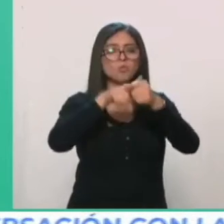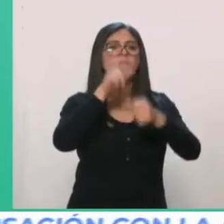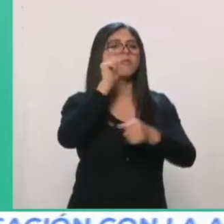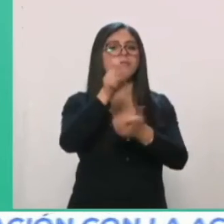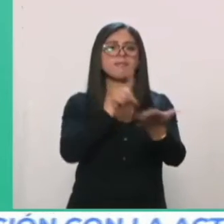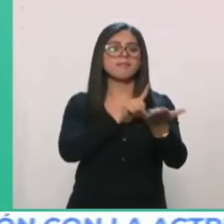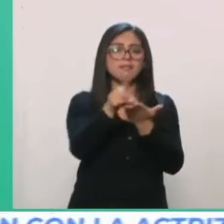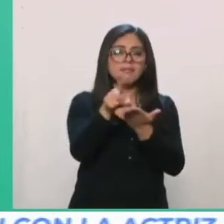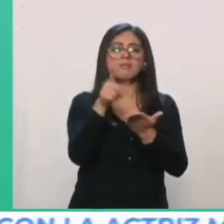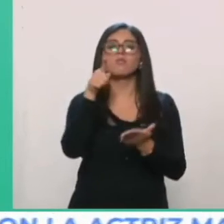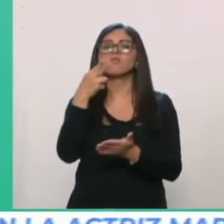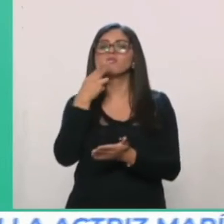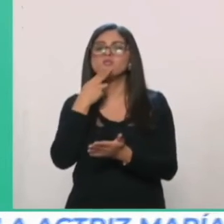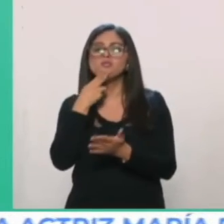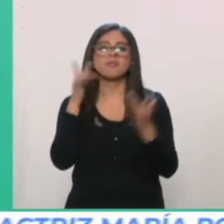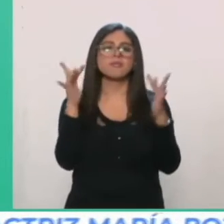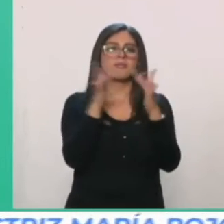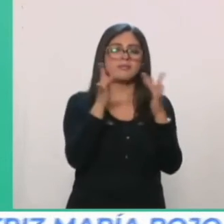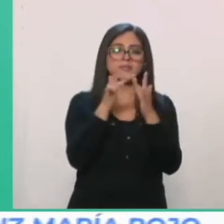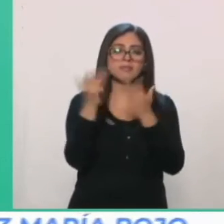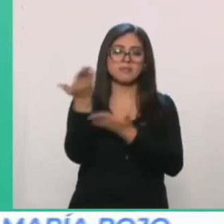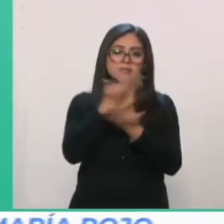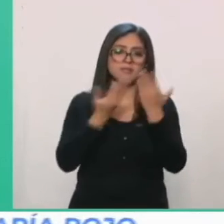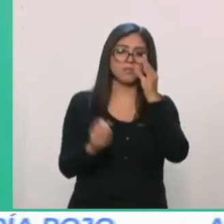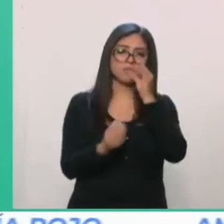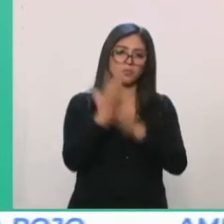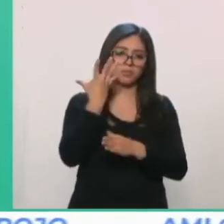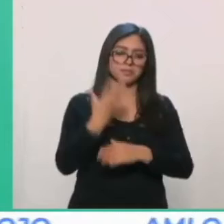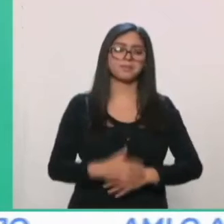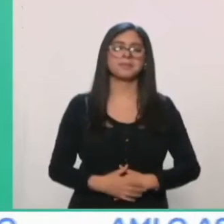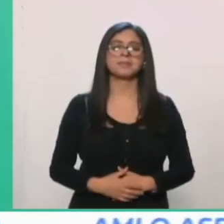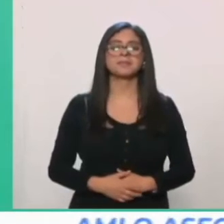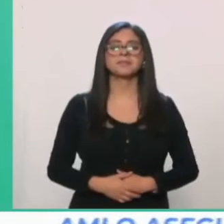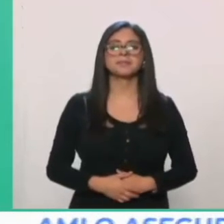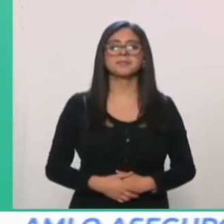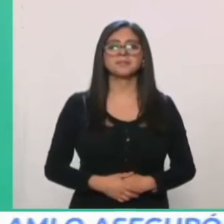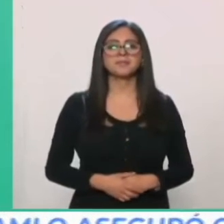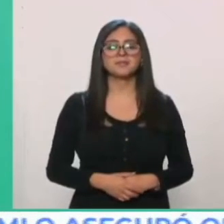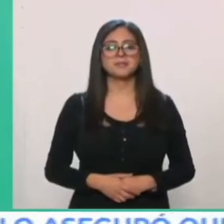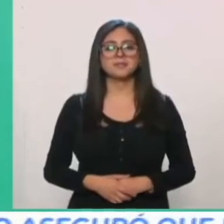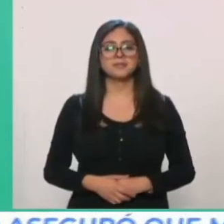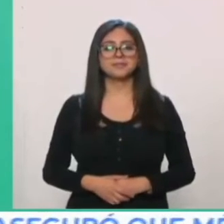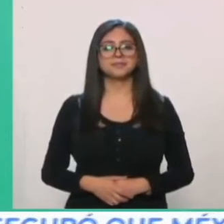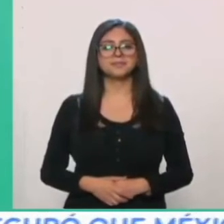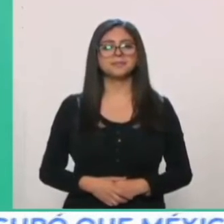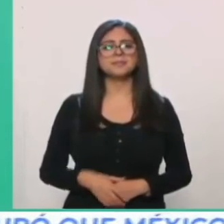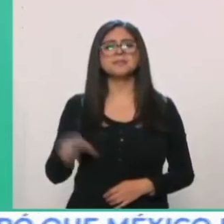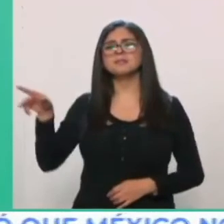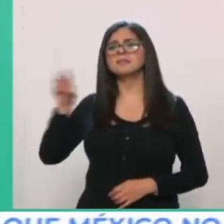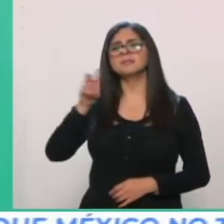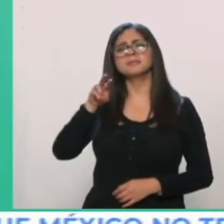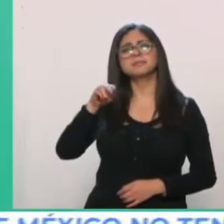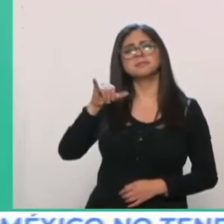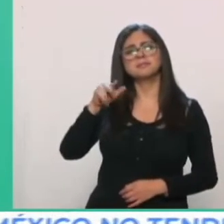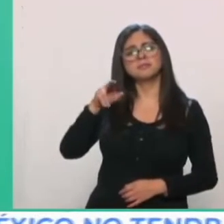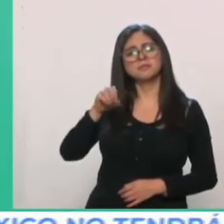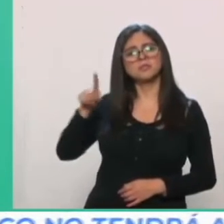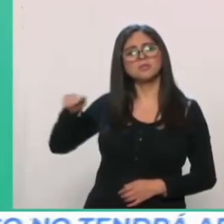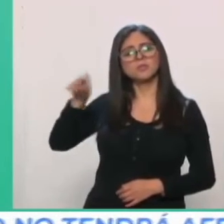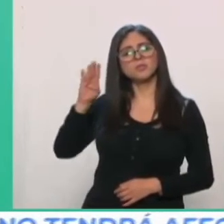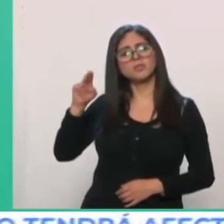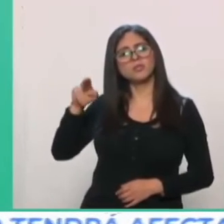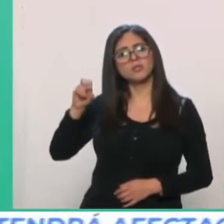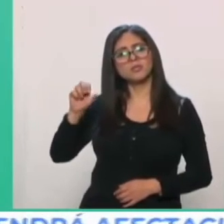través de las redes, a través de las nuevas tecnologías. Ministro, este año Buenos Aires es la capital iberoamericana de